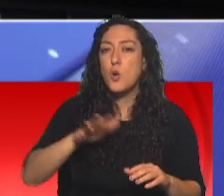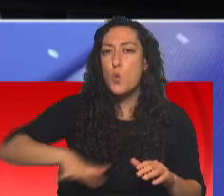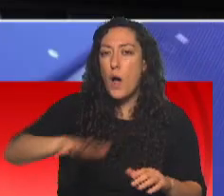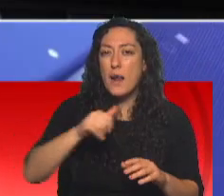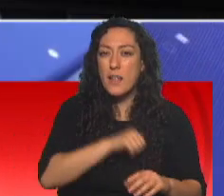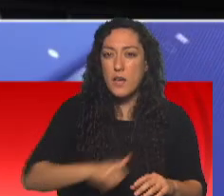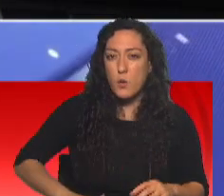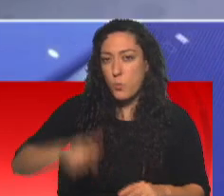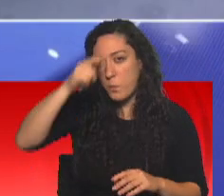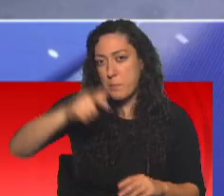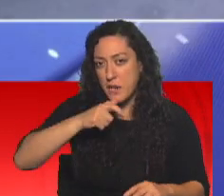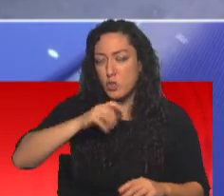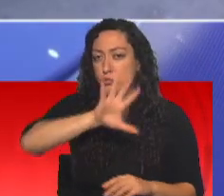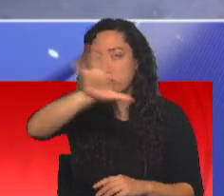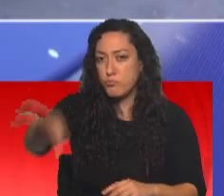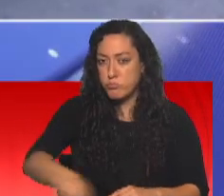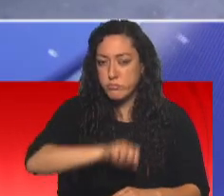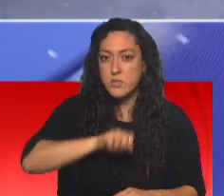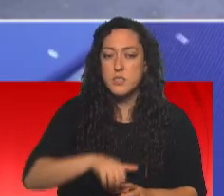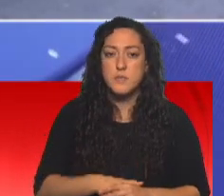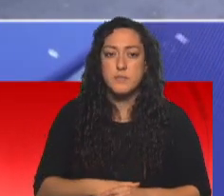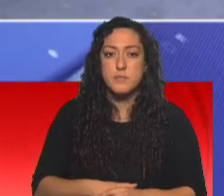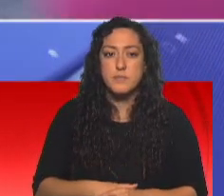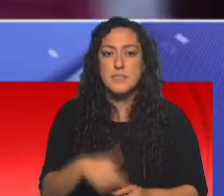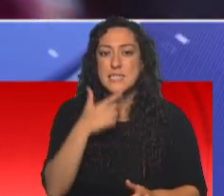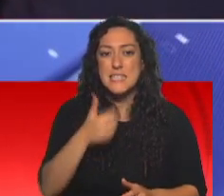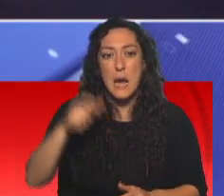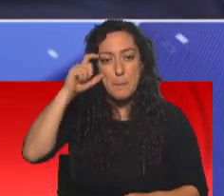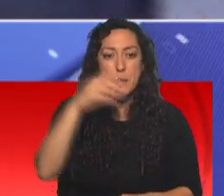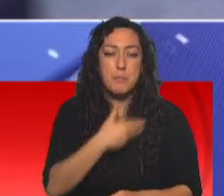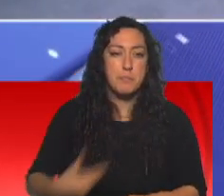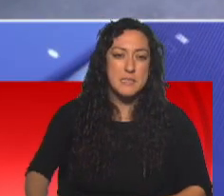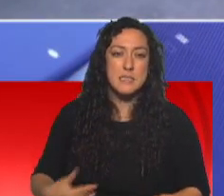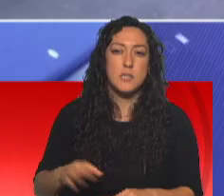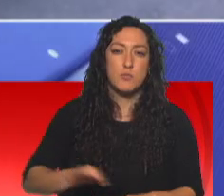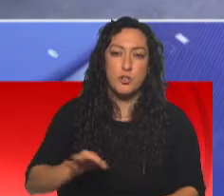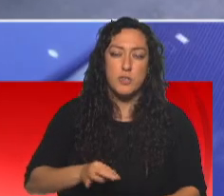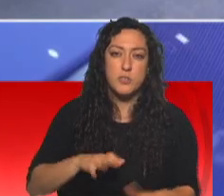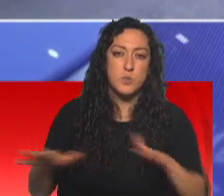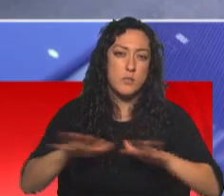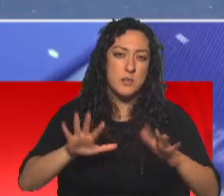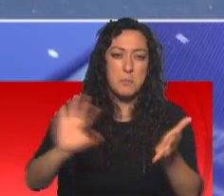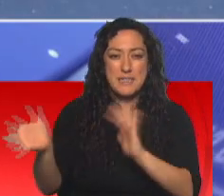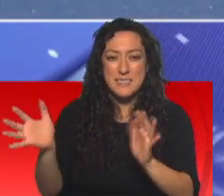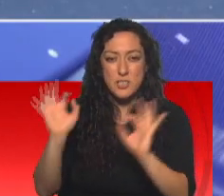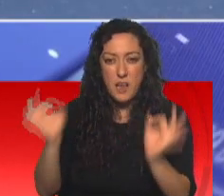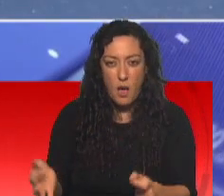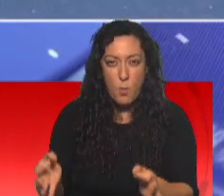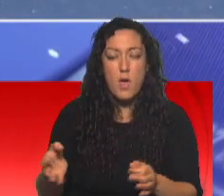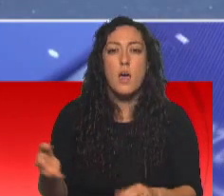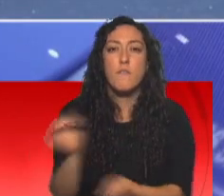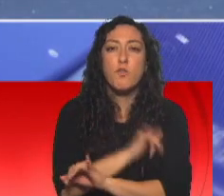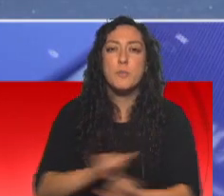bomberos. Alberto, con tantos años al frente del SAME, imagino que habrás acudido a situaciones similares. ¿Hay algún dato que